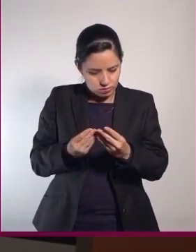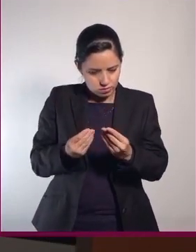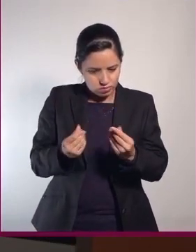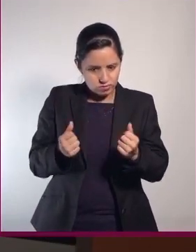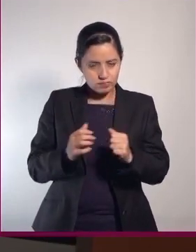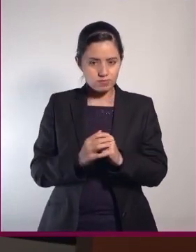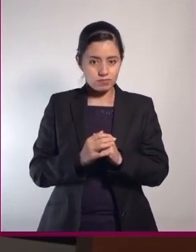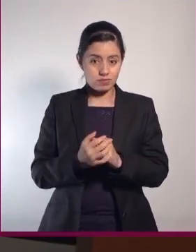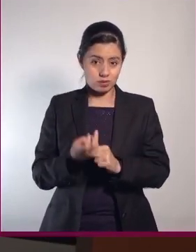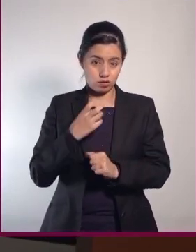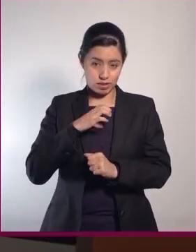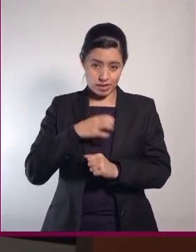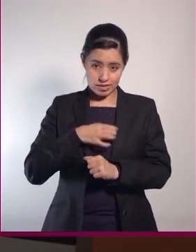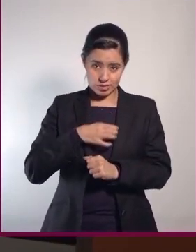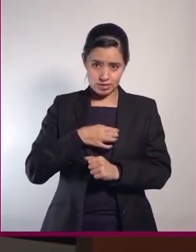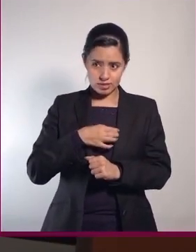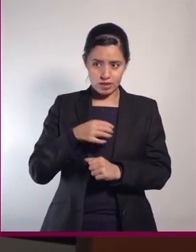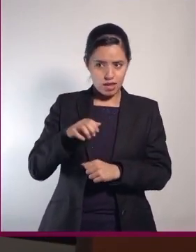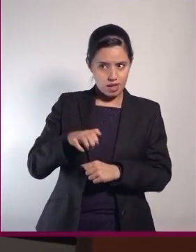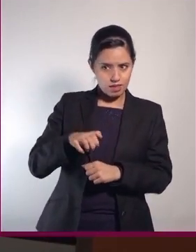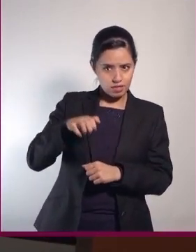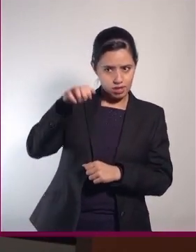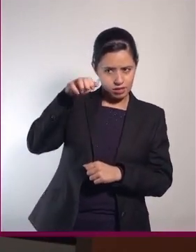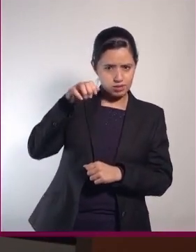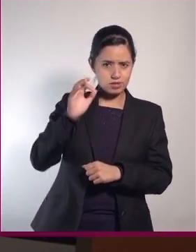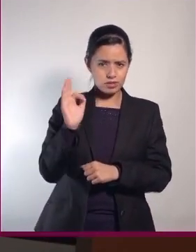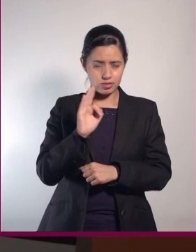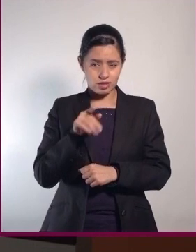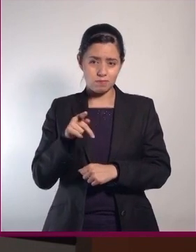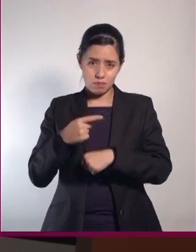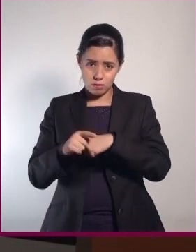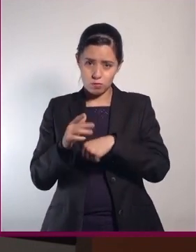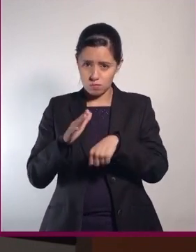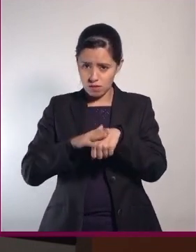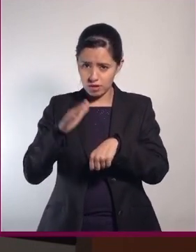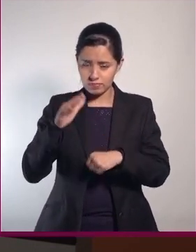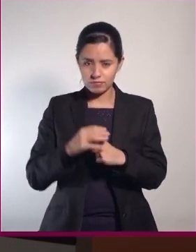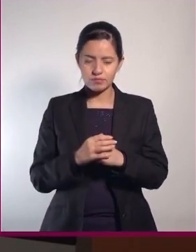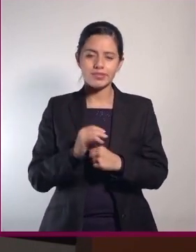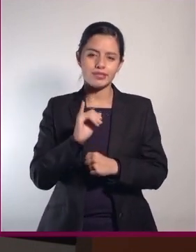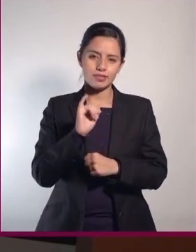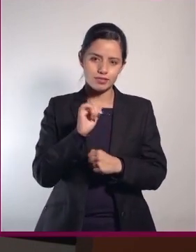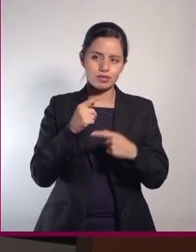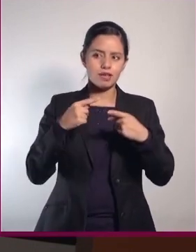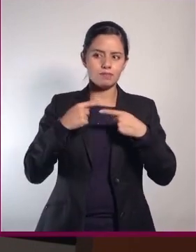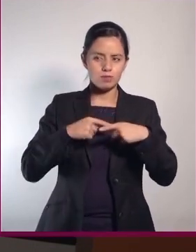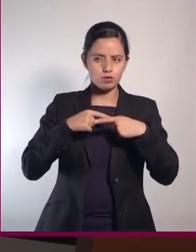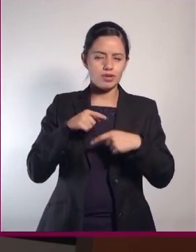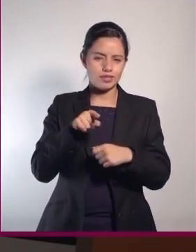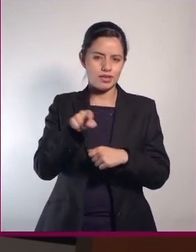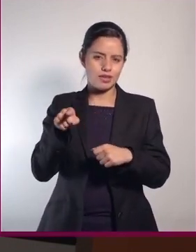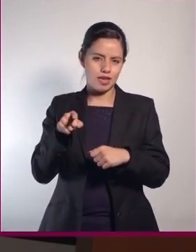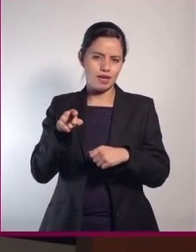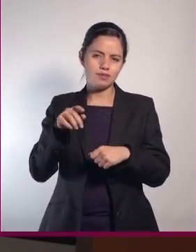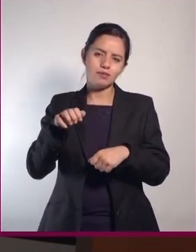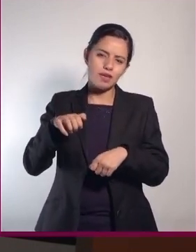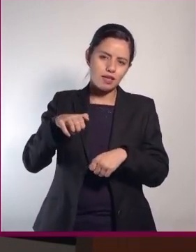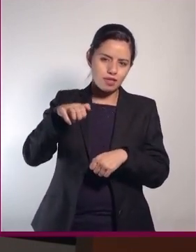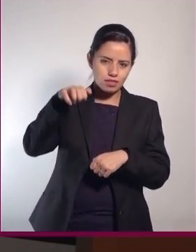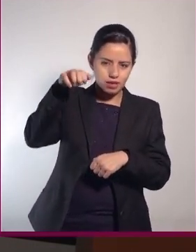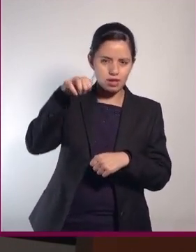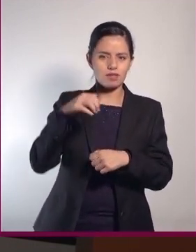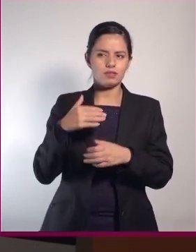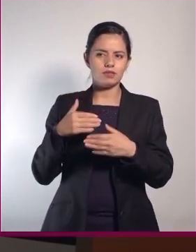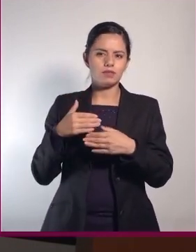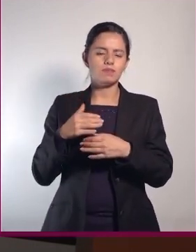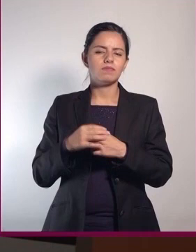más años tengan y más se expongan a factores ambientales y además de sus propios intercambios de